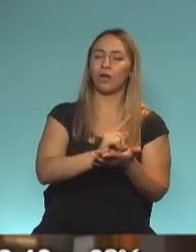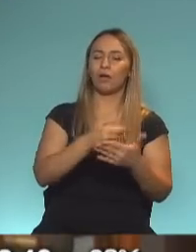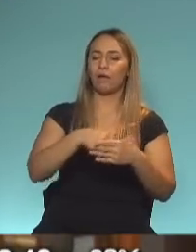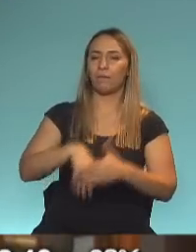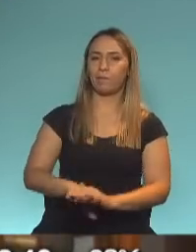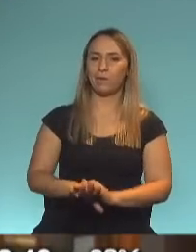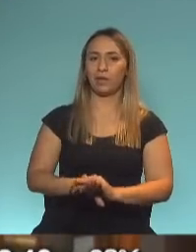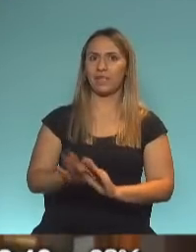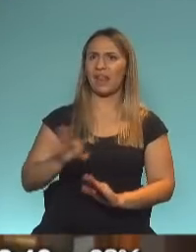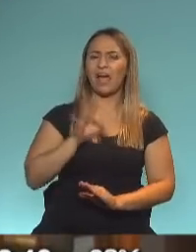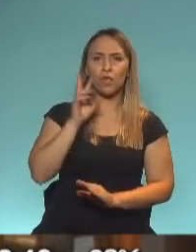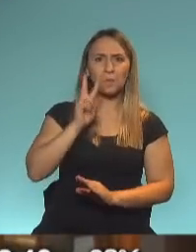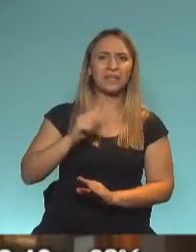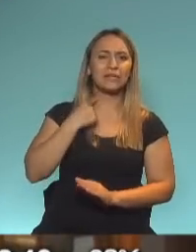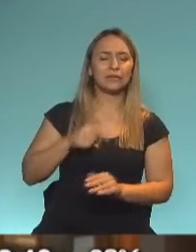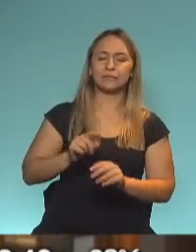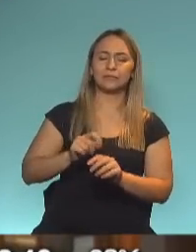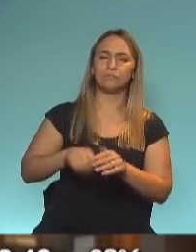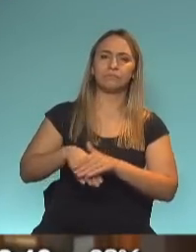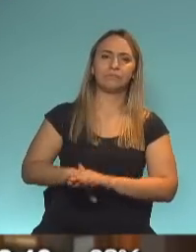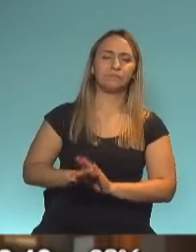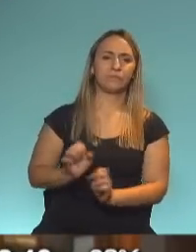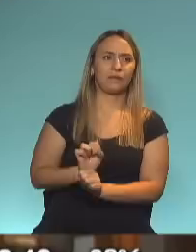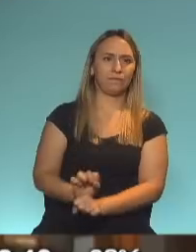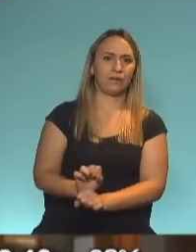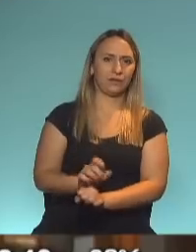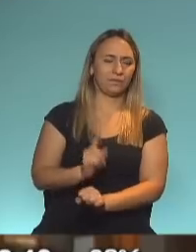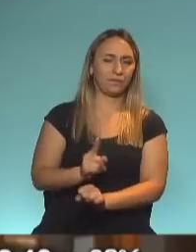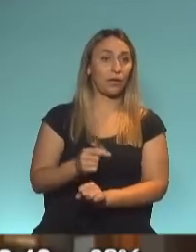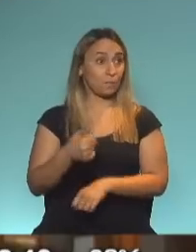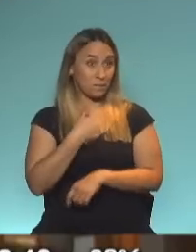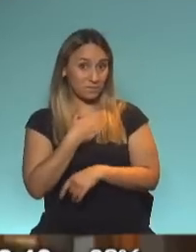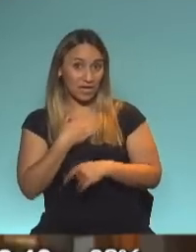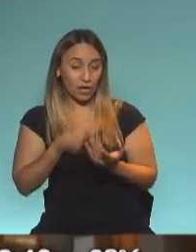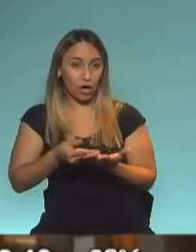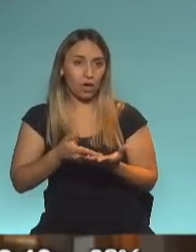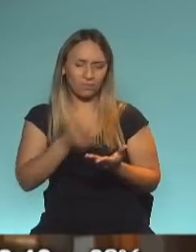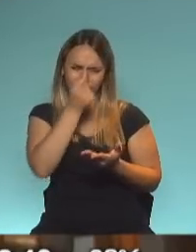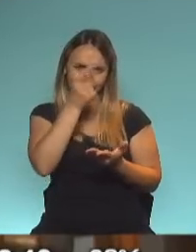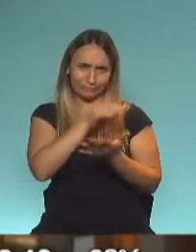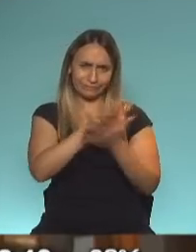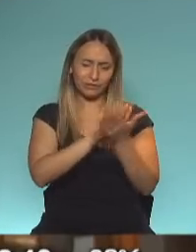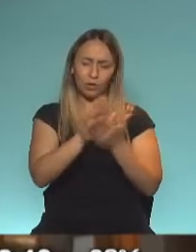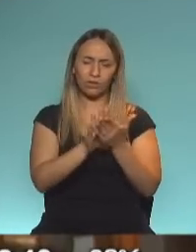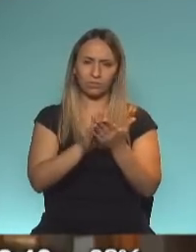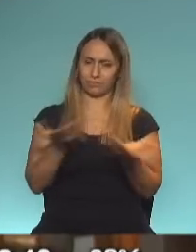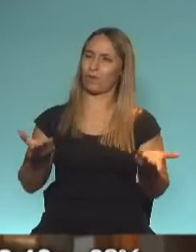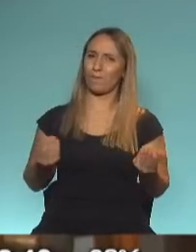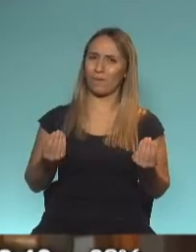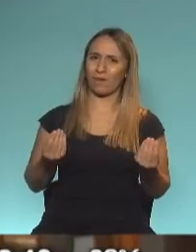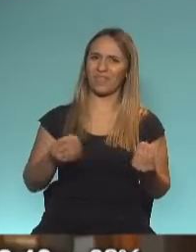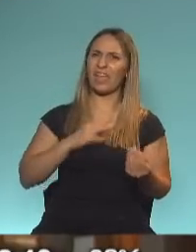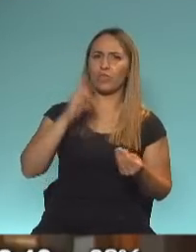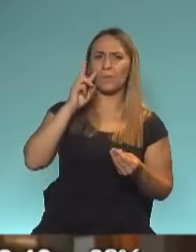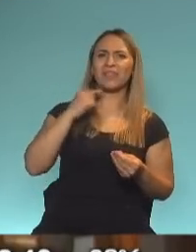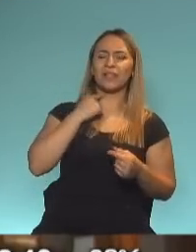el año 2013. Desde junio del año 2013, la mía la sacaron rapidito. Entonces, fíjese que justicia que trata distinto